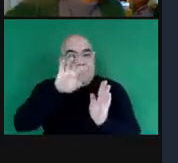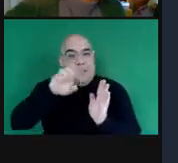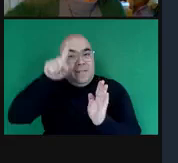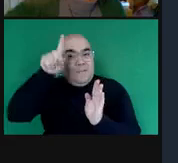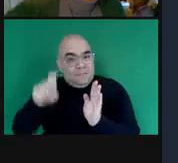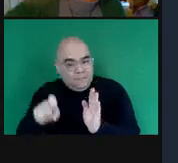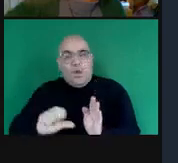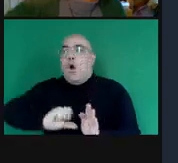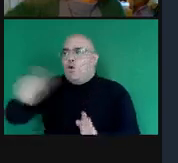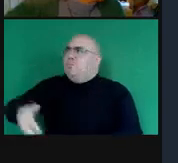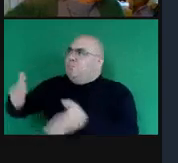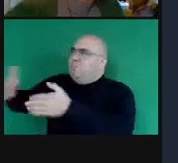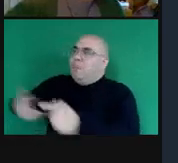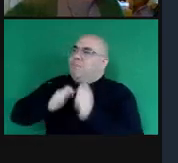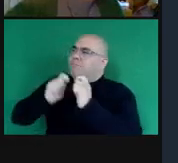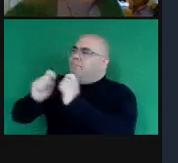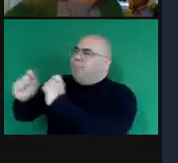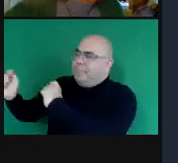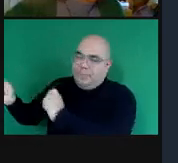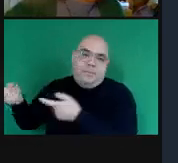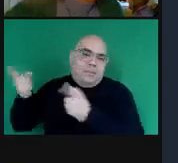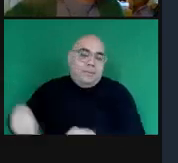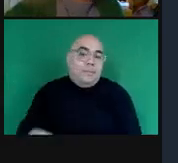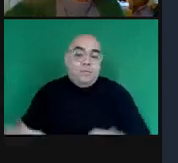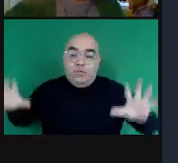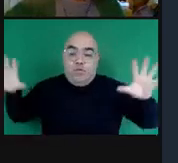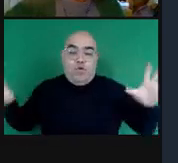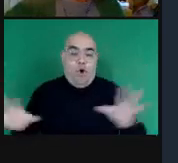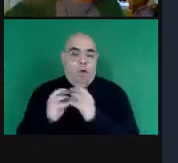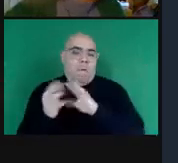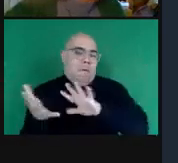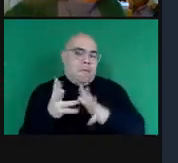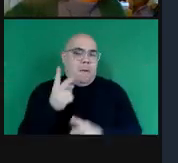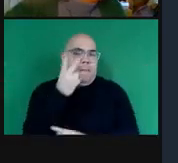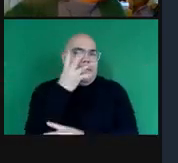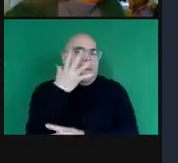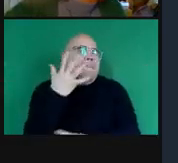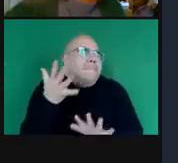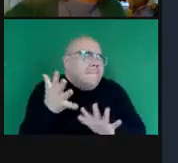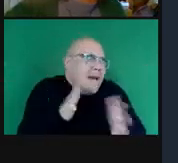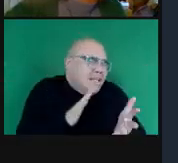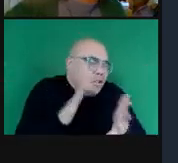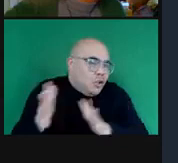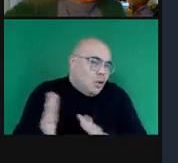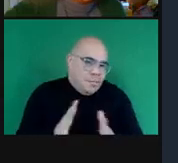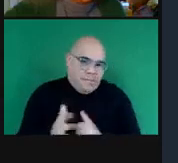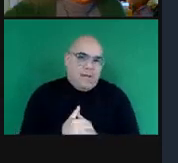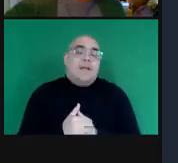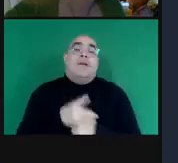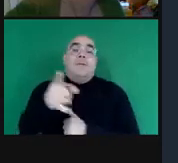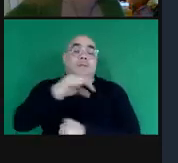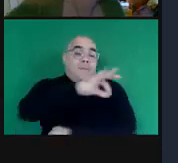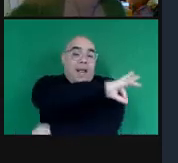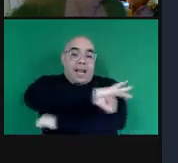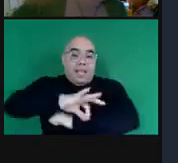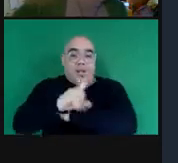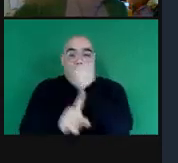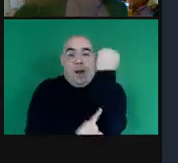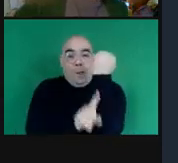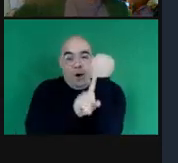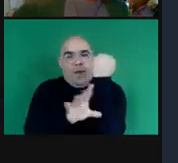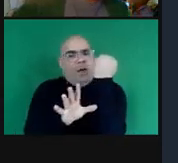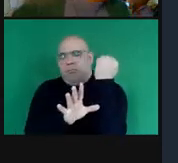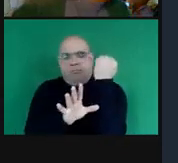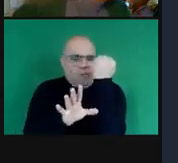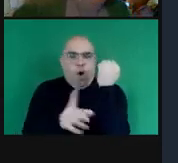de 25 edificios. Pero no todos los edificios se construyeron bajo el influjo de la arquitectura moderna y no solo por